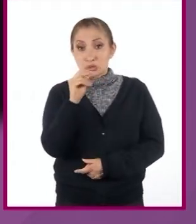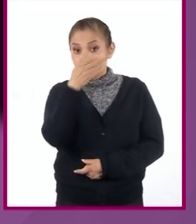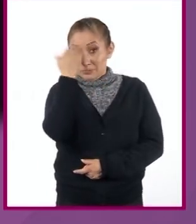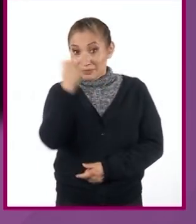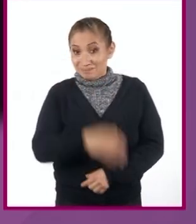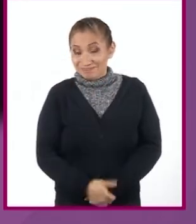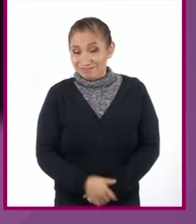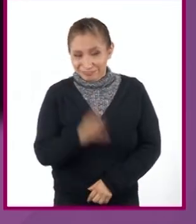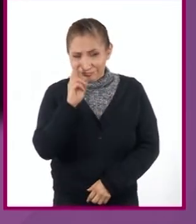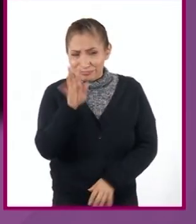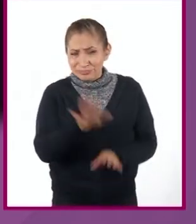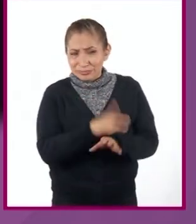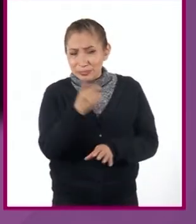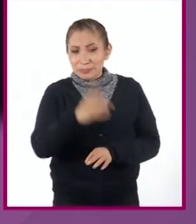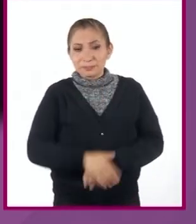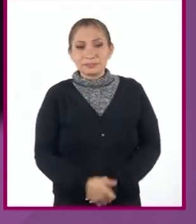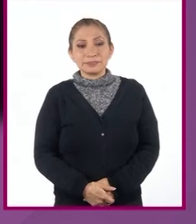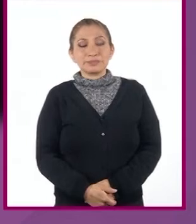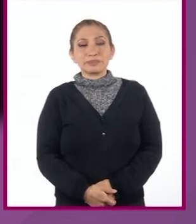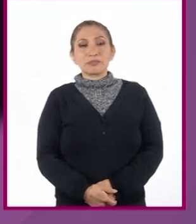sabían? Veamos por qué.